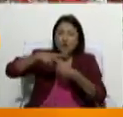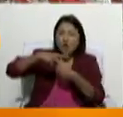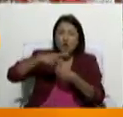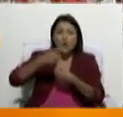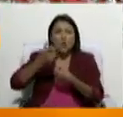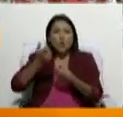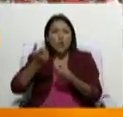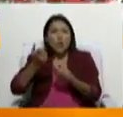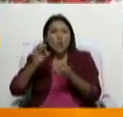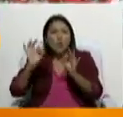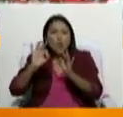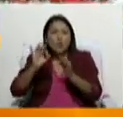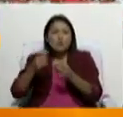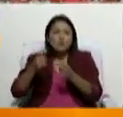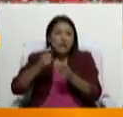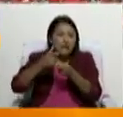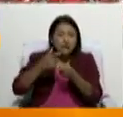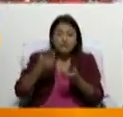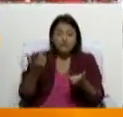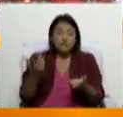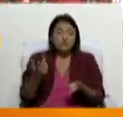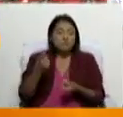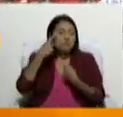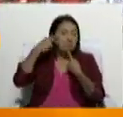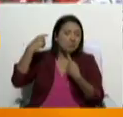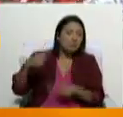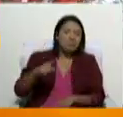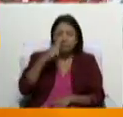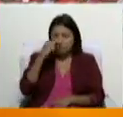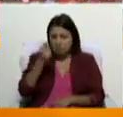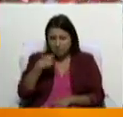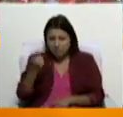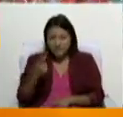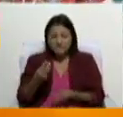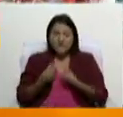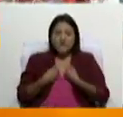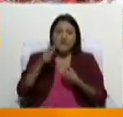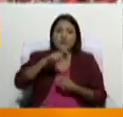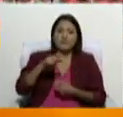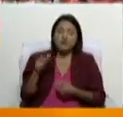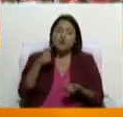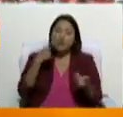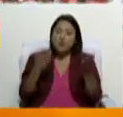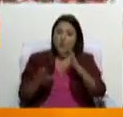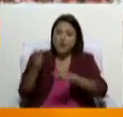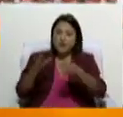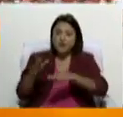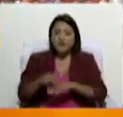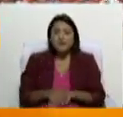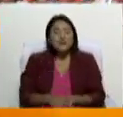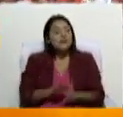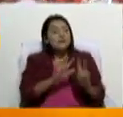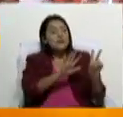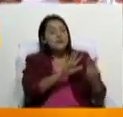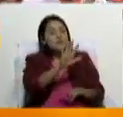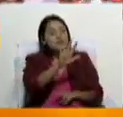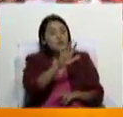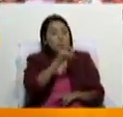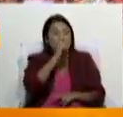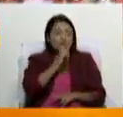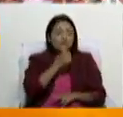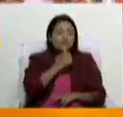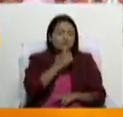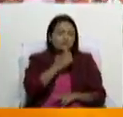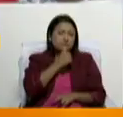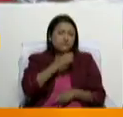región, que no le importa la vida de seres humanos que se está perdiendo diariamente. Son 75 años que lleva soportando esto el